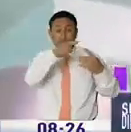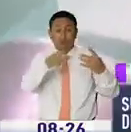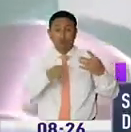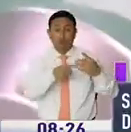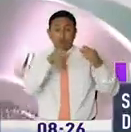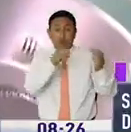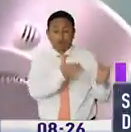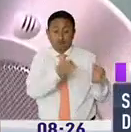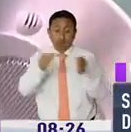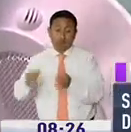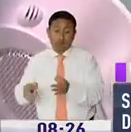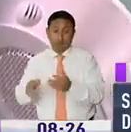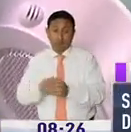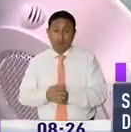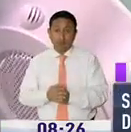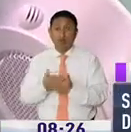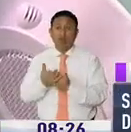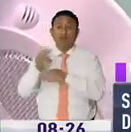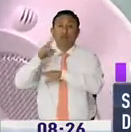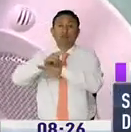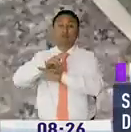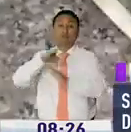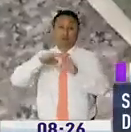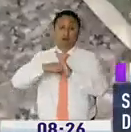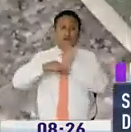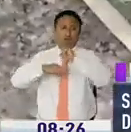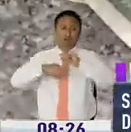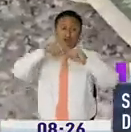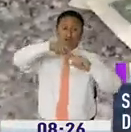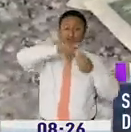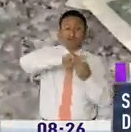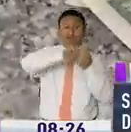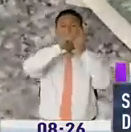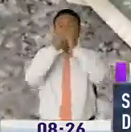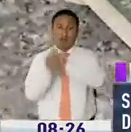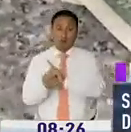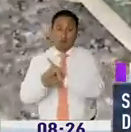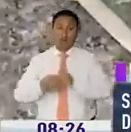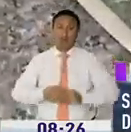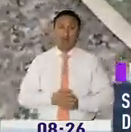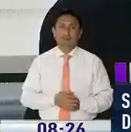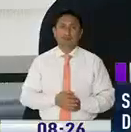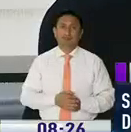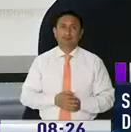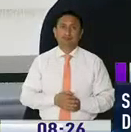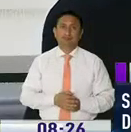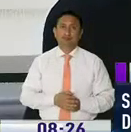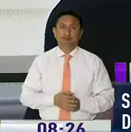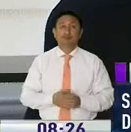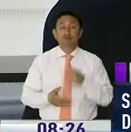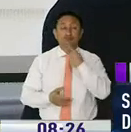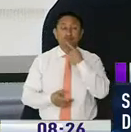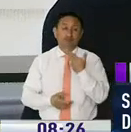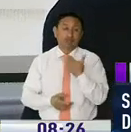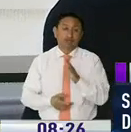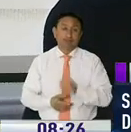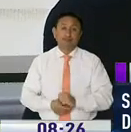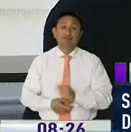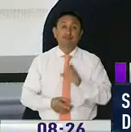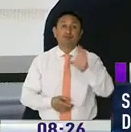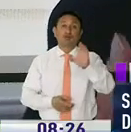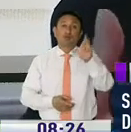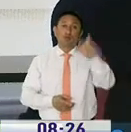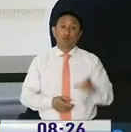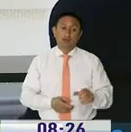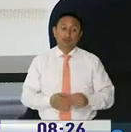diferir, con la resolución de la superintendencia podría haber algún cambio en las condiciones ya impuestas. Es decir, tanto la